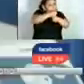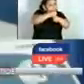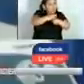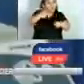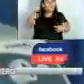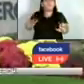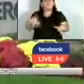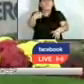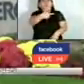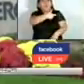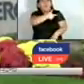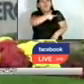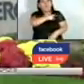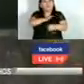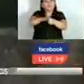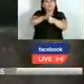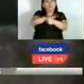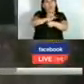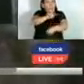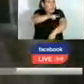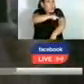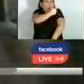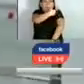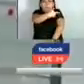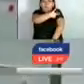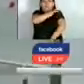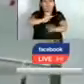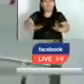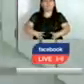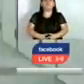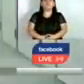el COVID-19 de una sola dosis.